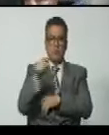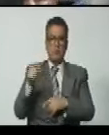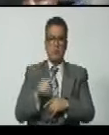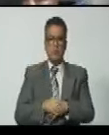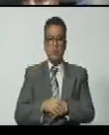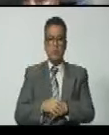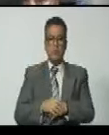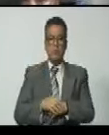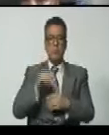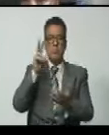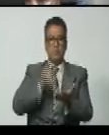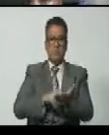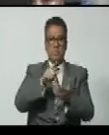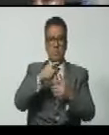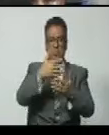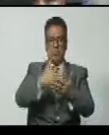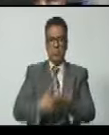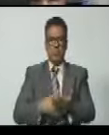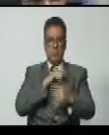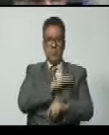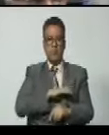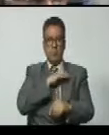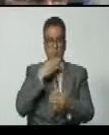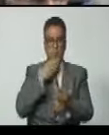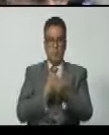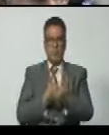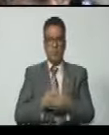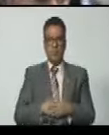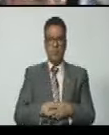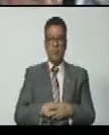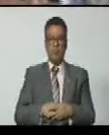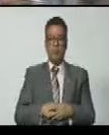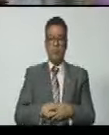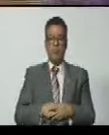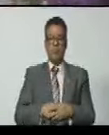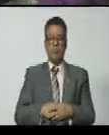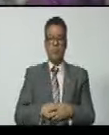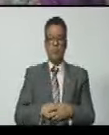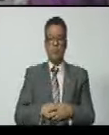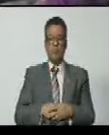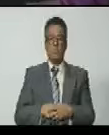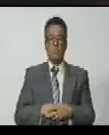que aprobemos este informe de la comisión. Muchísimas gracias.